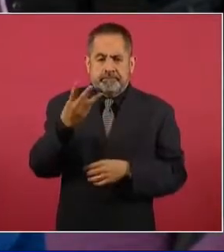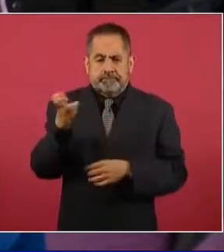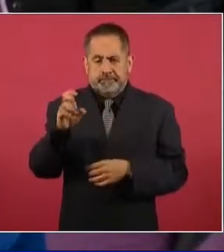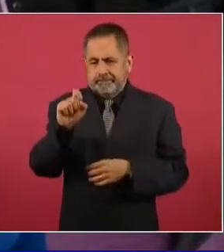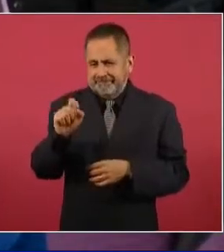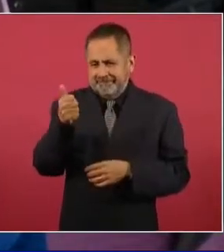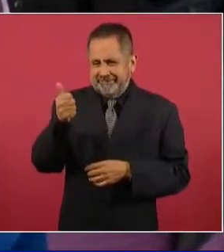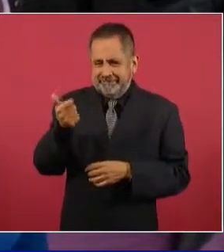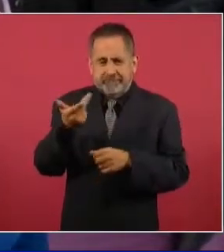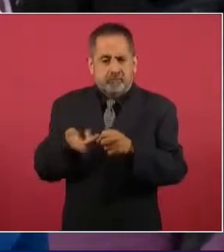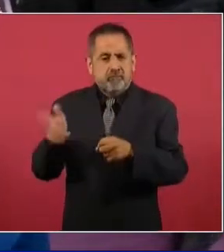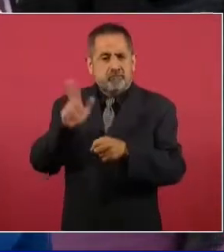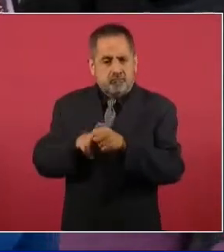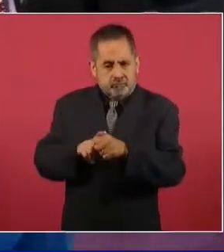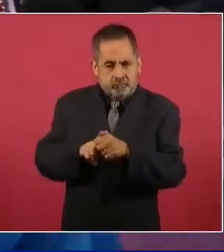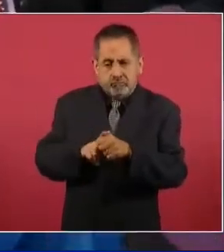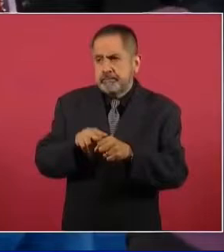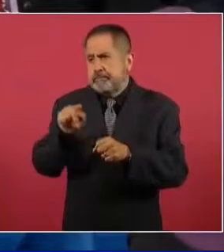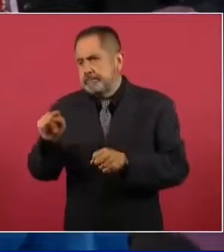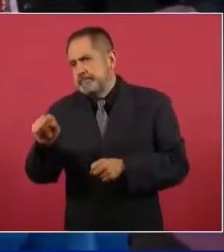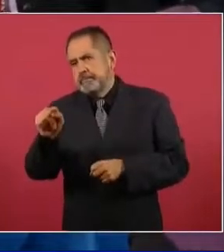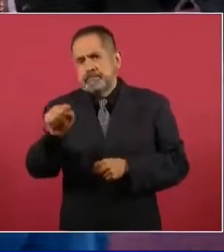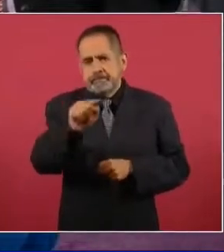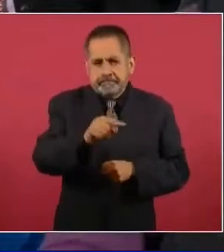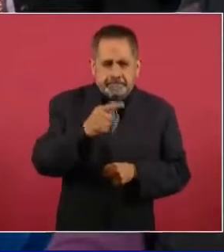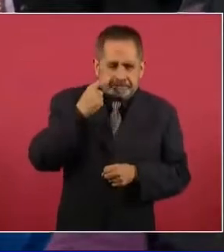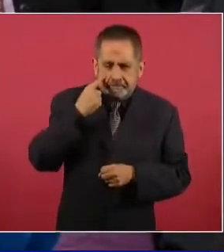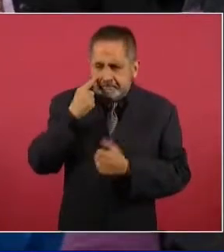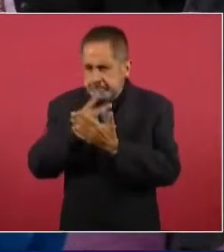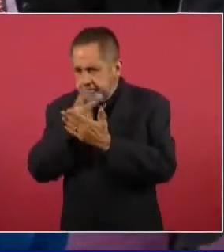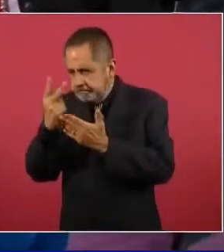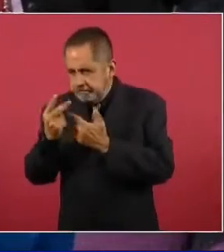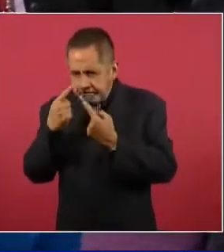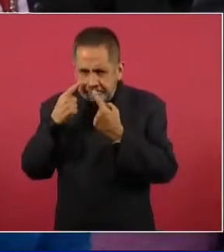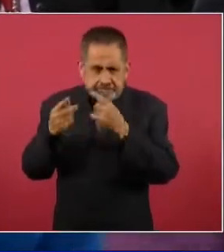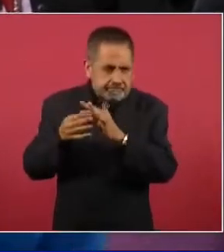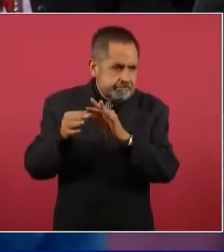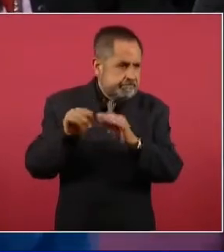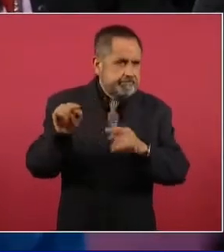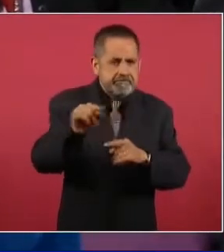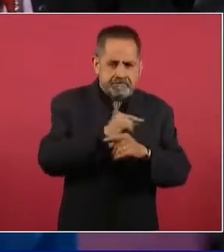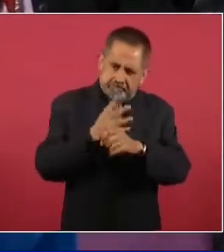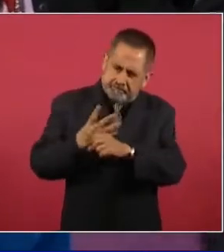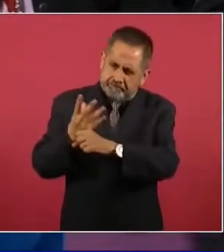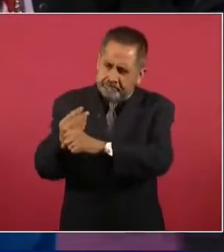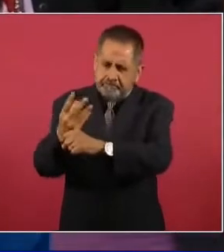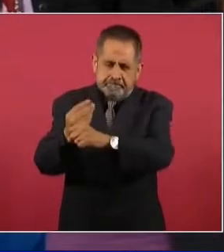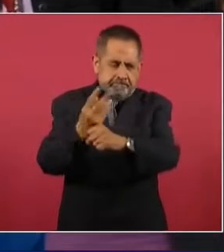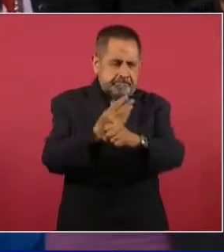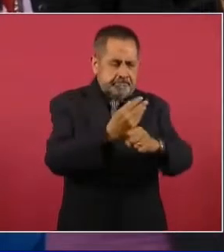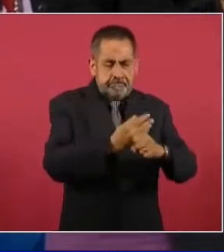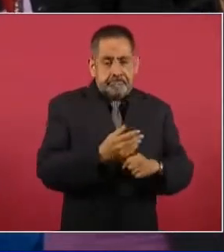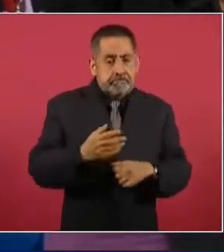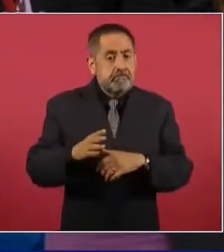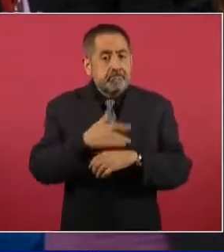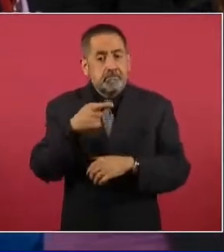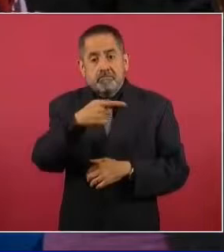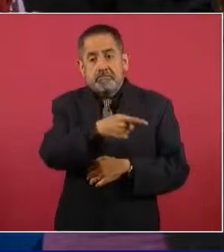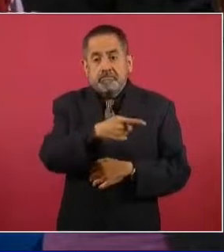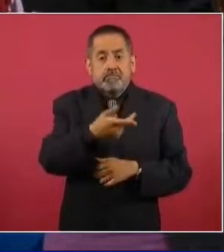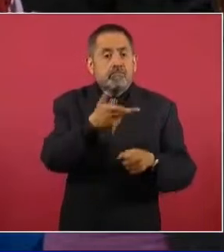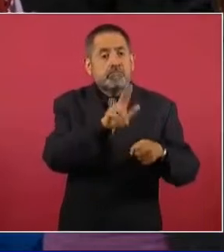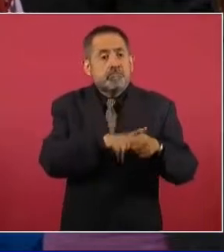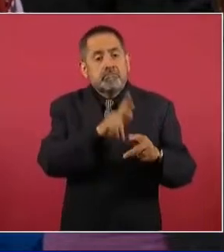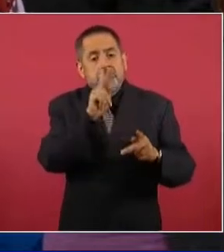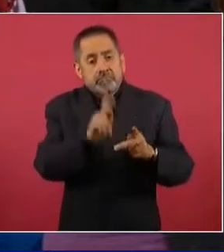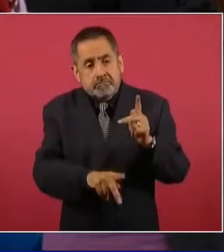326 hospitales que iban a analizarse el proyecto, sus proyectos para pues terminarlos porque en muchas ocasiones estaban